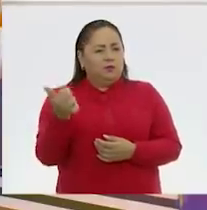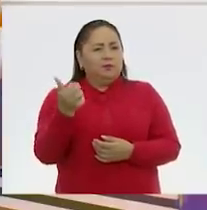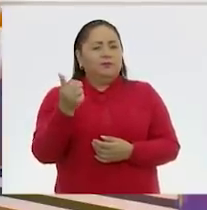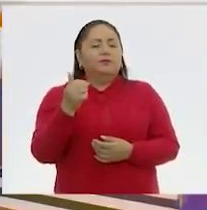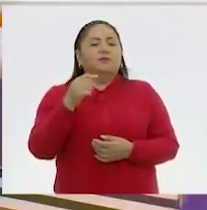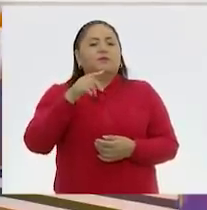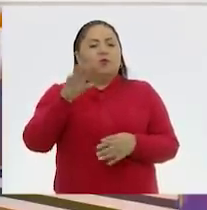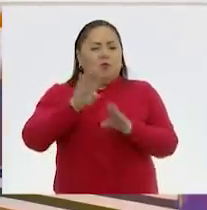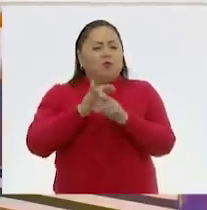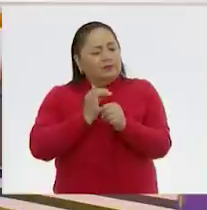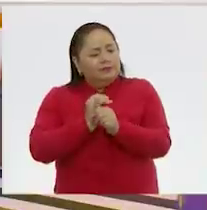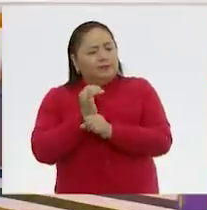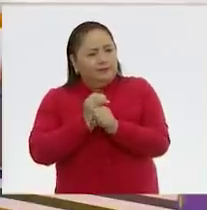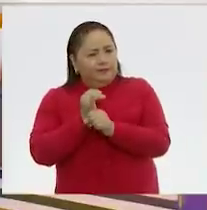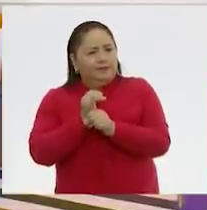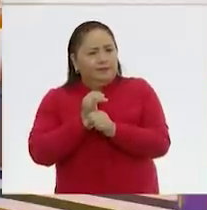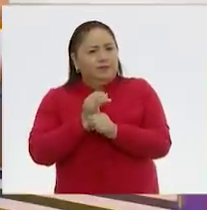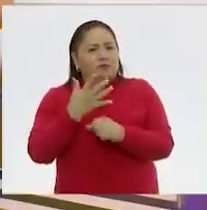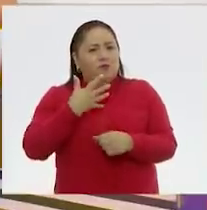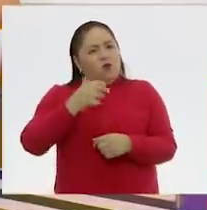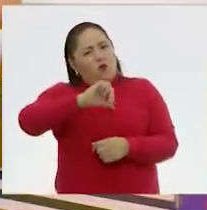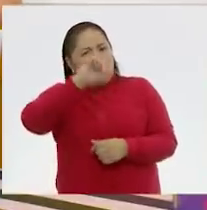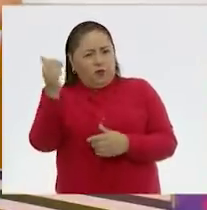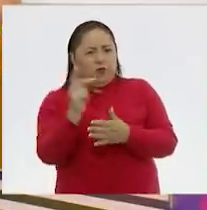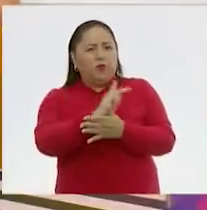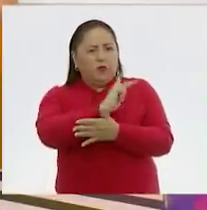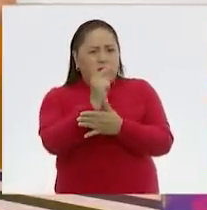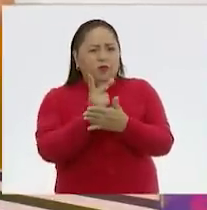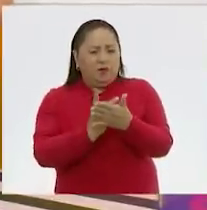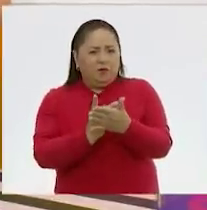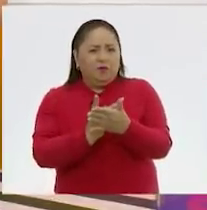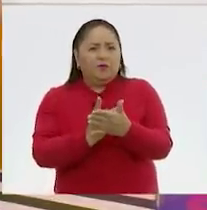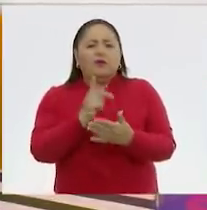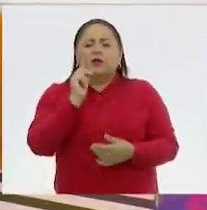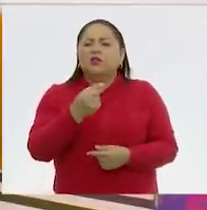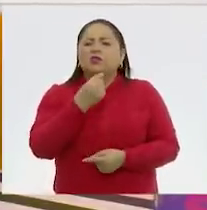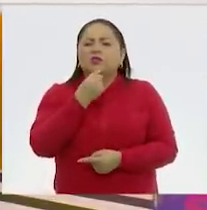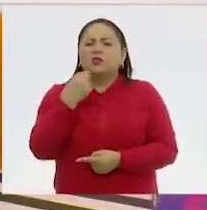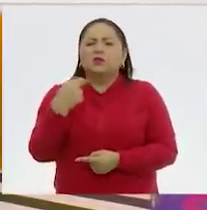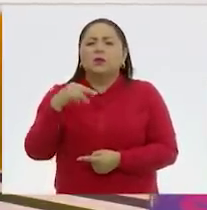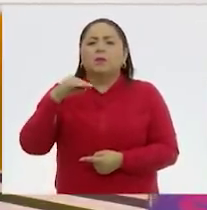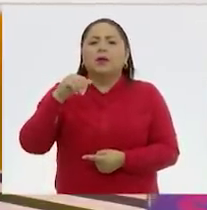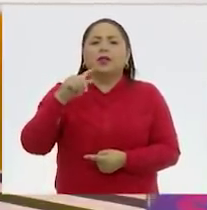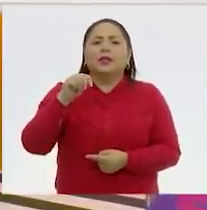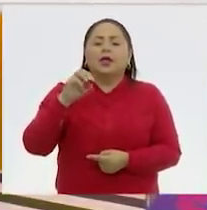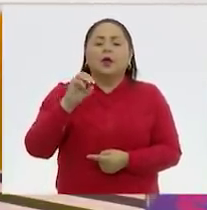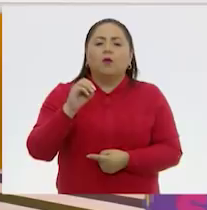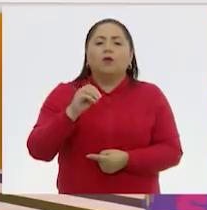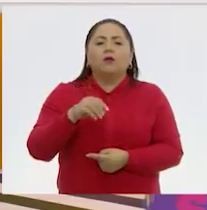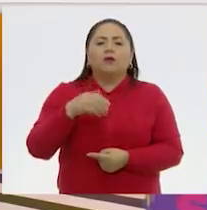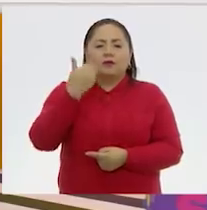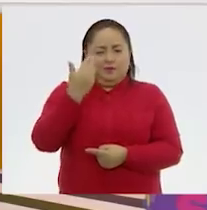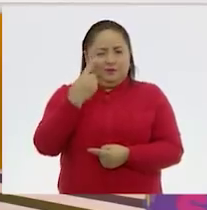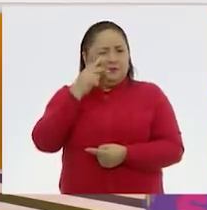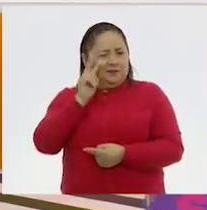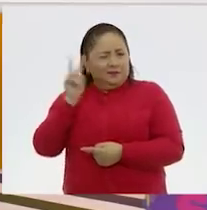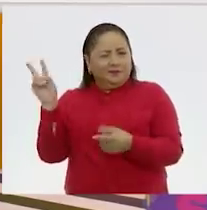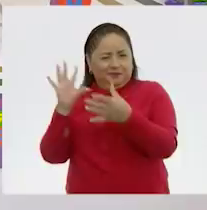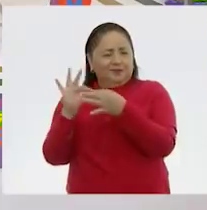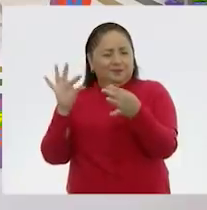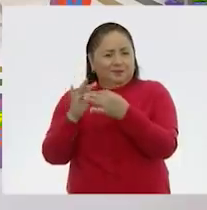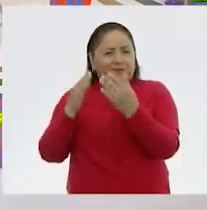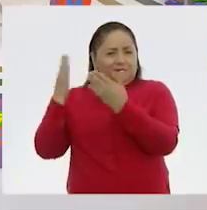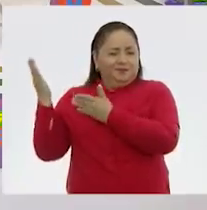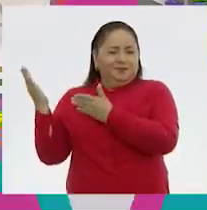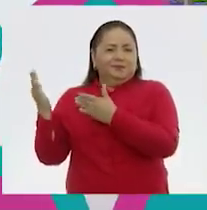Hay un caso que ha estado investigando Fefe Bond, que sale en otros programas, de un niño que se llama Mateo, y quiero que nos lo comparta. Vamos a verlo. Ahora vamos a ver